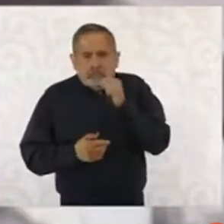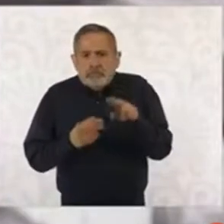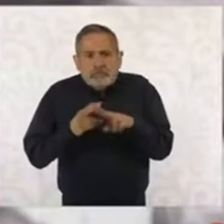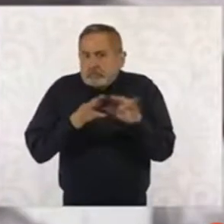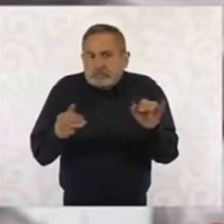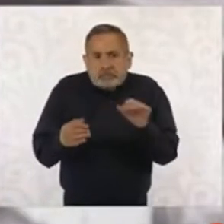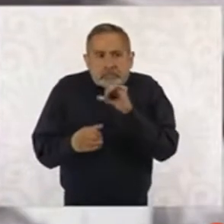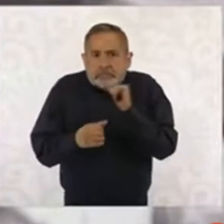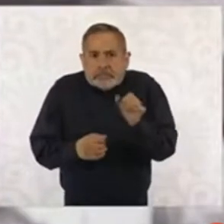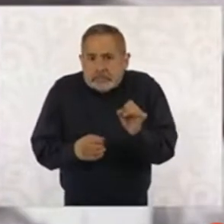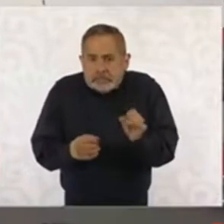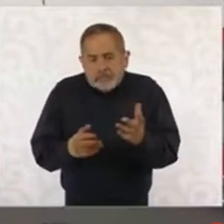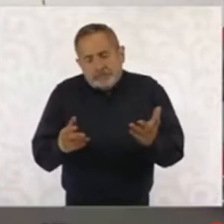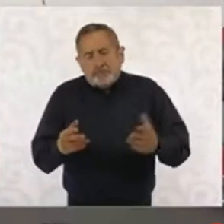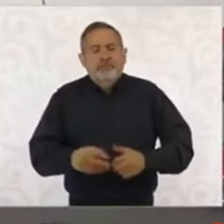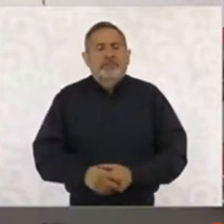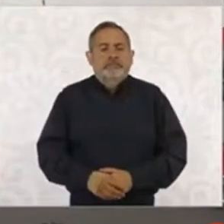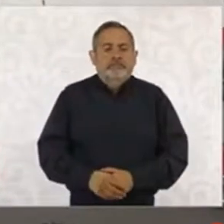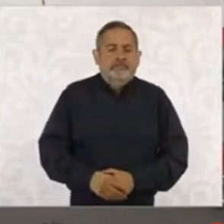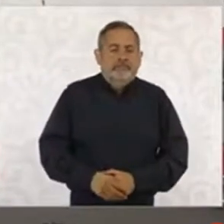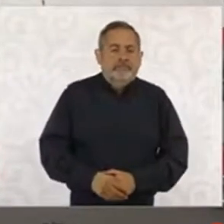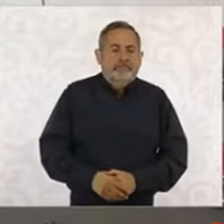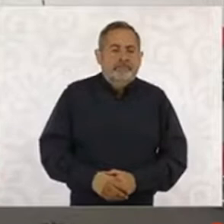Siguiente, por favor.